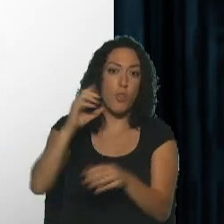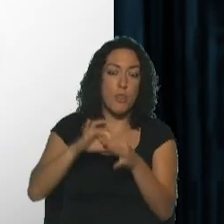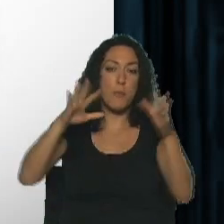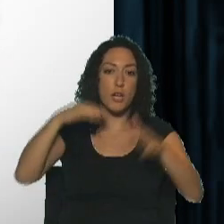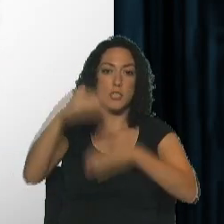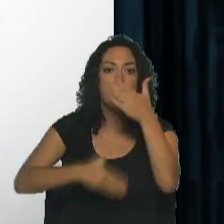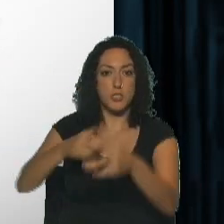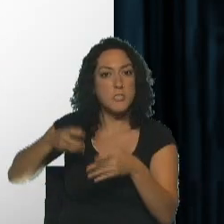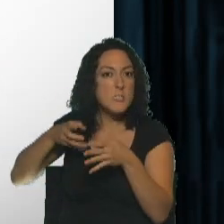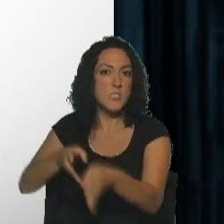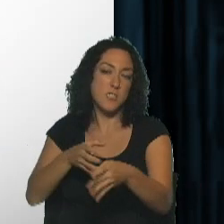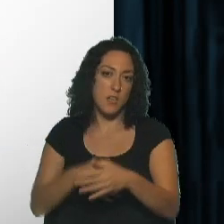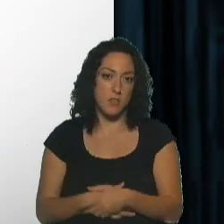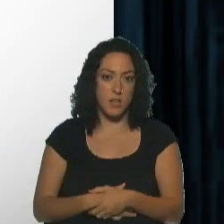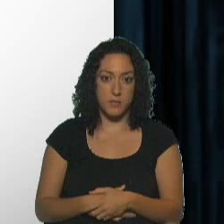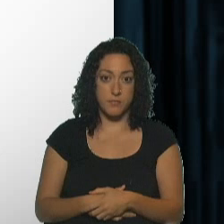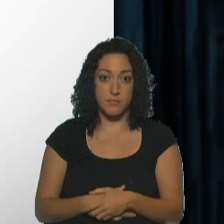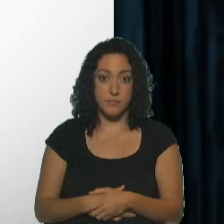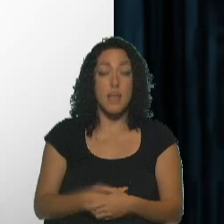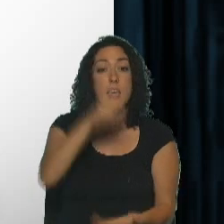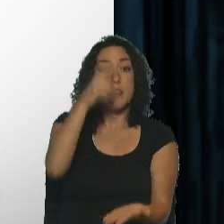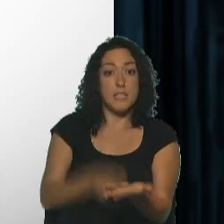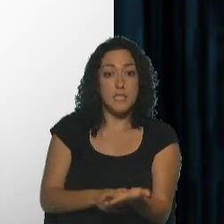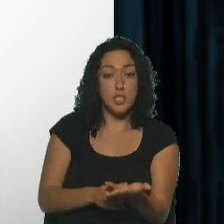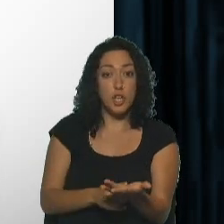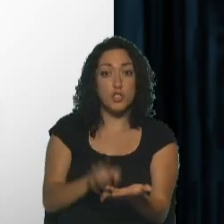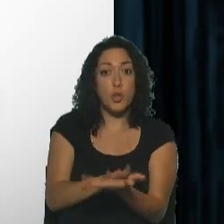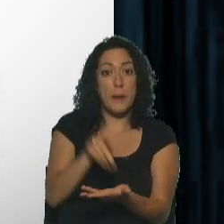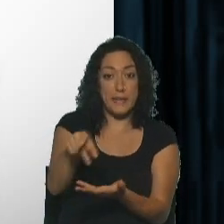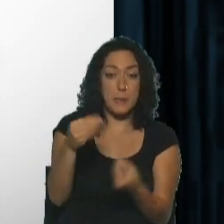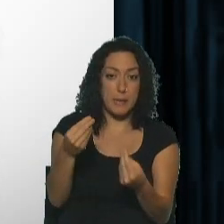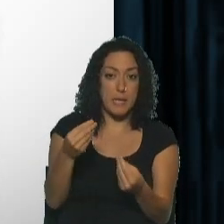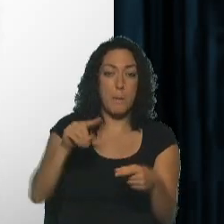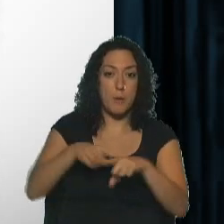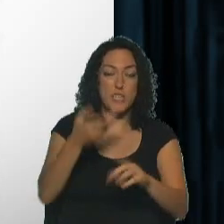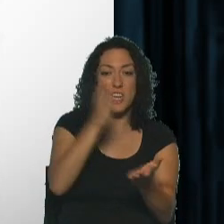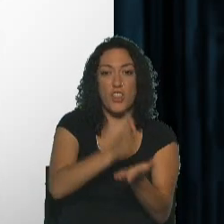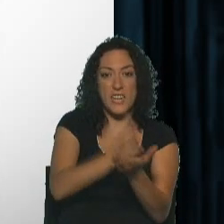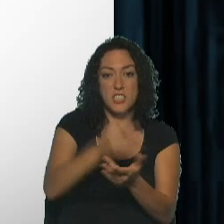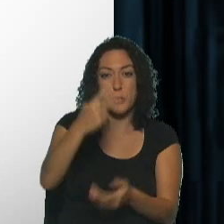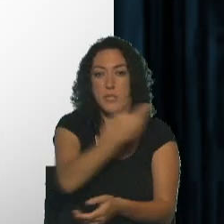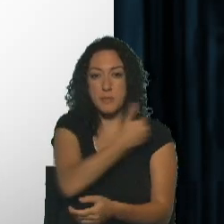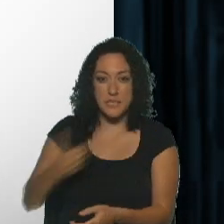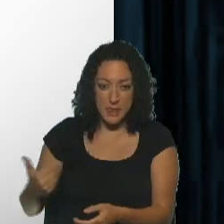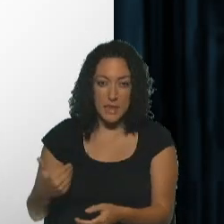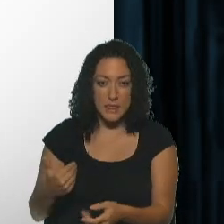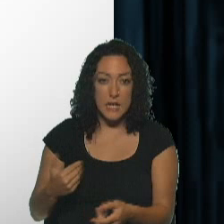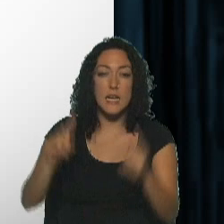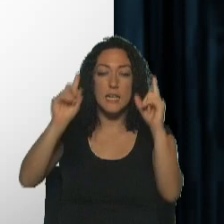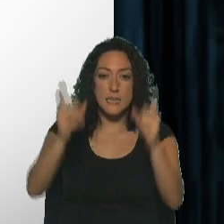democrático. Así es. La sentencia dictada en su contra busca cercenar los derechos políticos de la vicepresidenta y